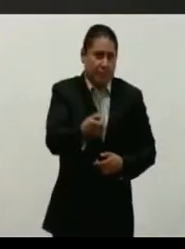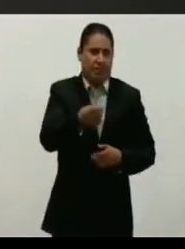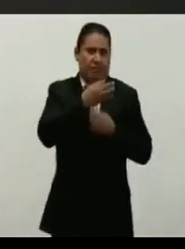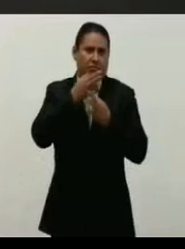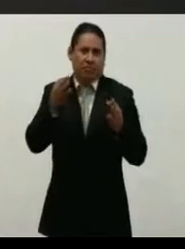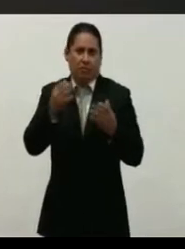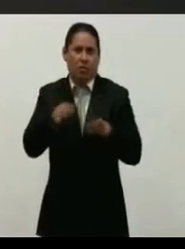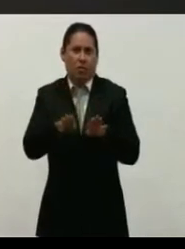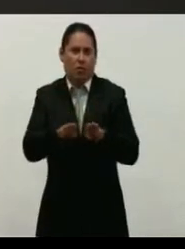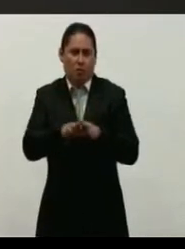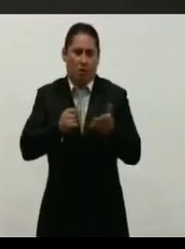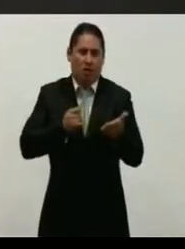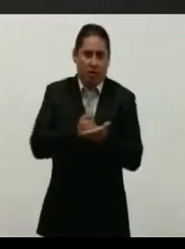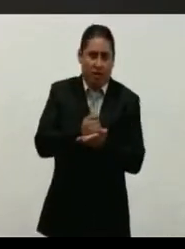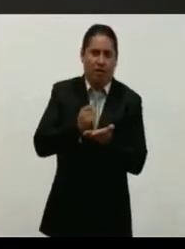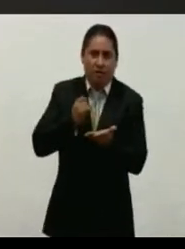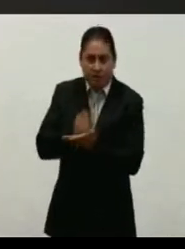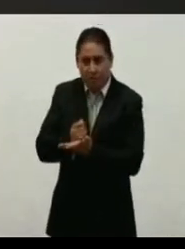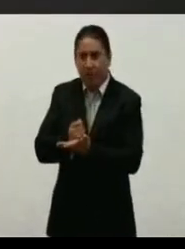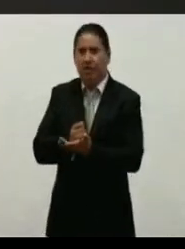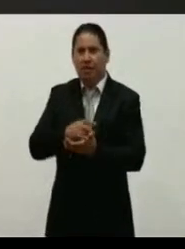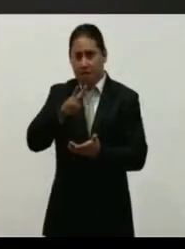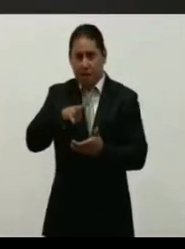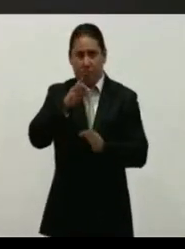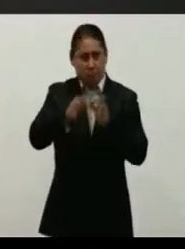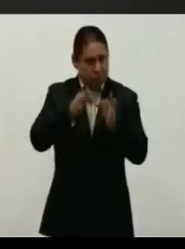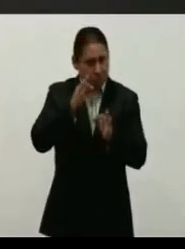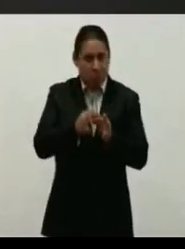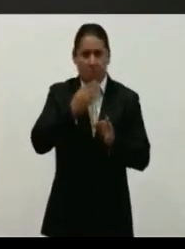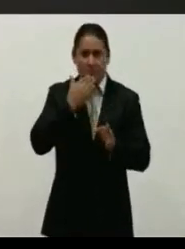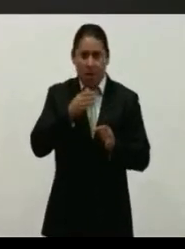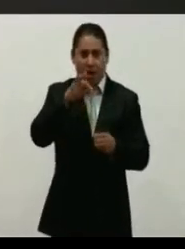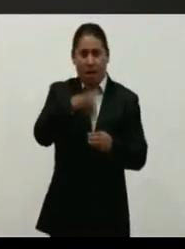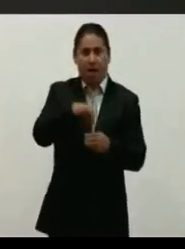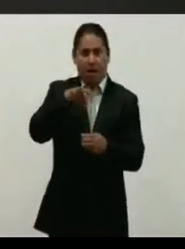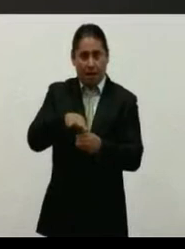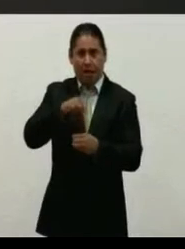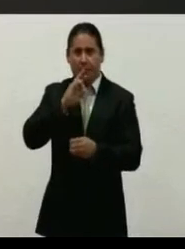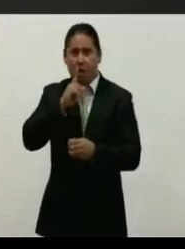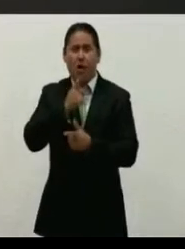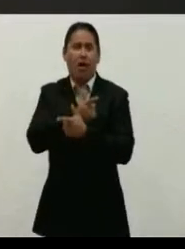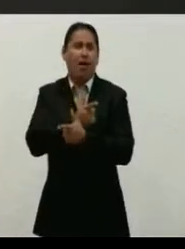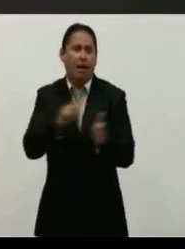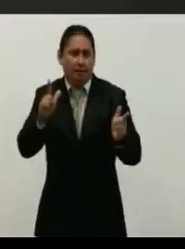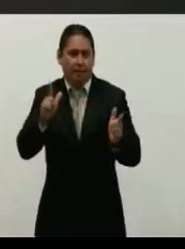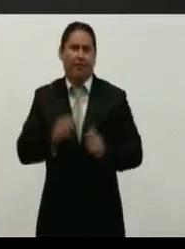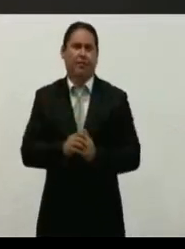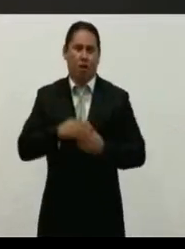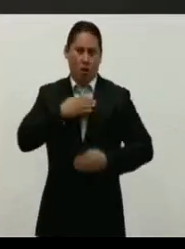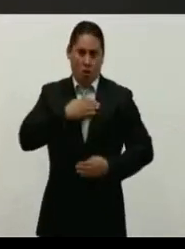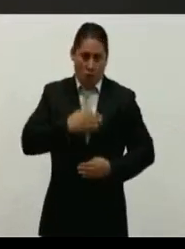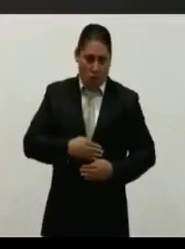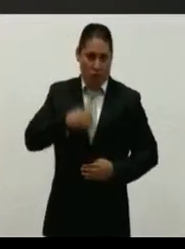públicos y las decisiones por tomar sean efectivas, las elecciones deben ser libres, justas